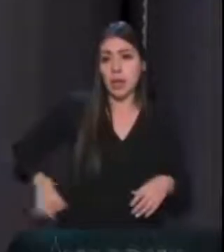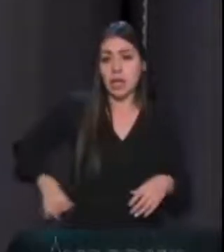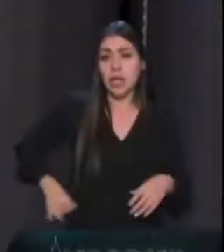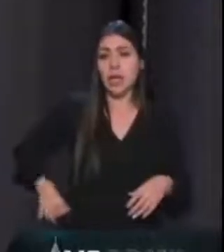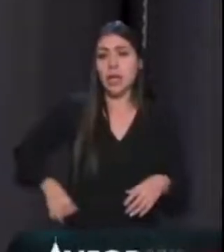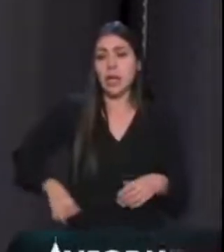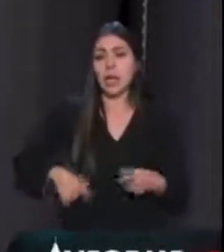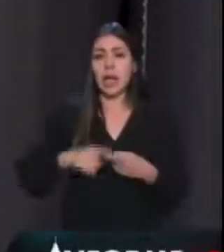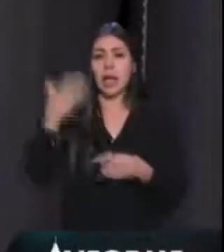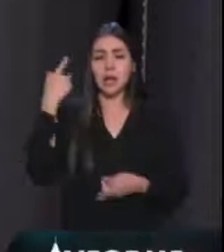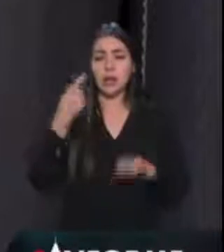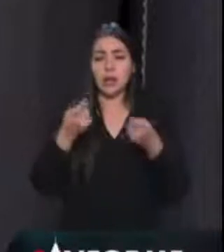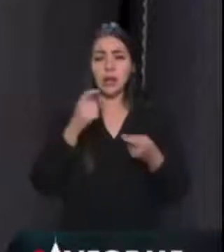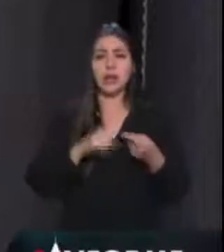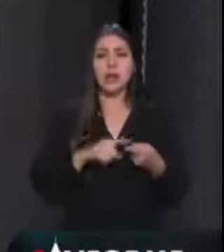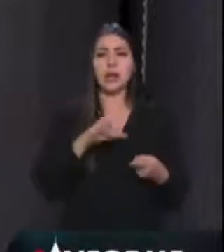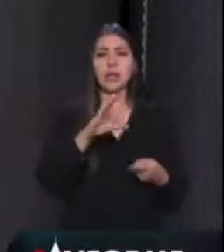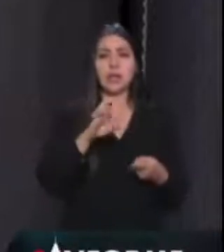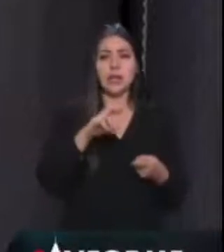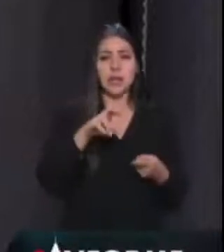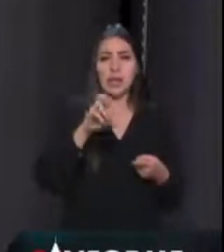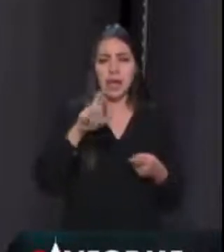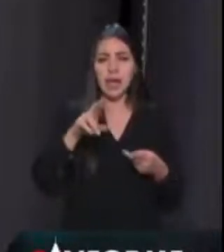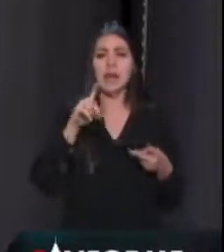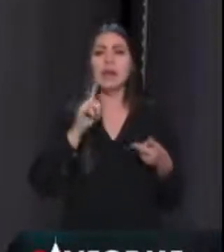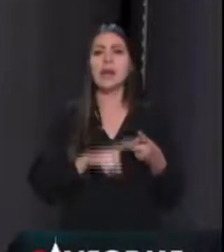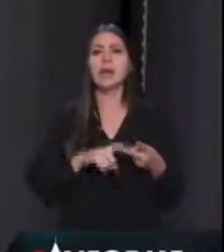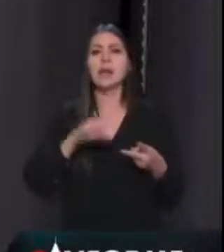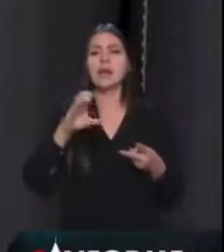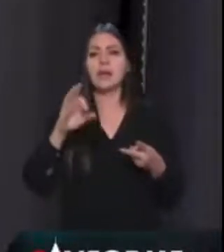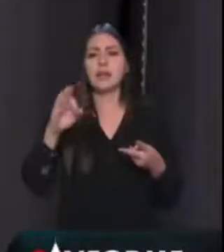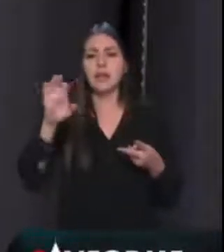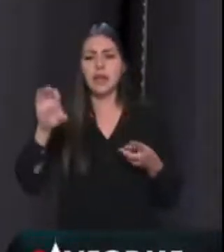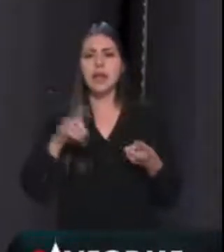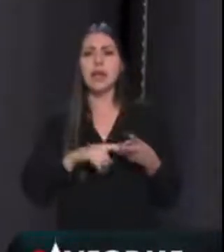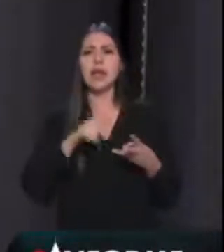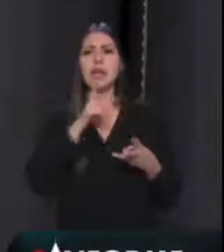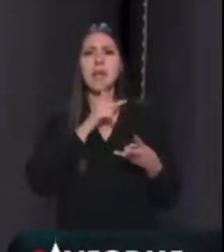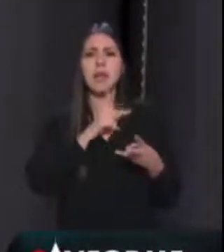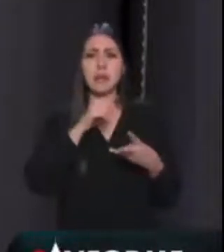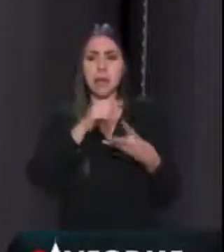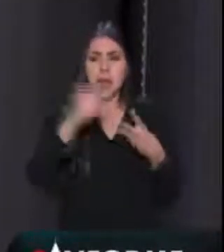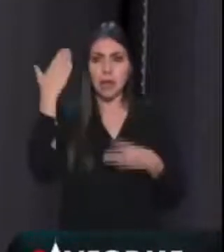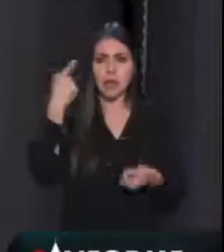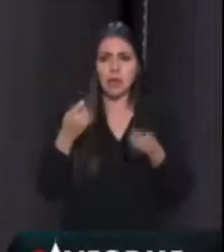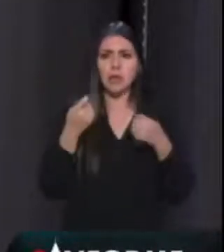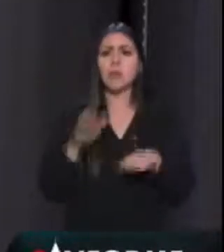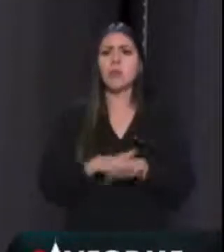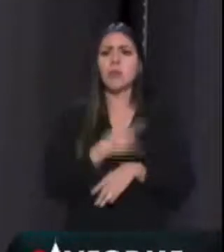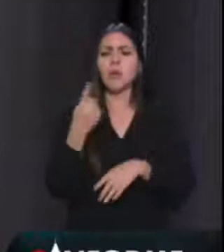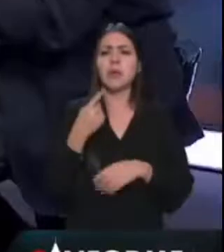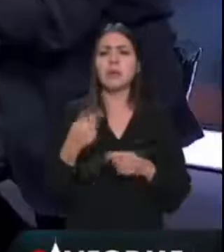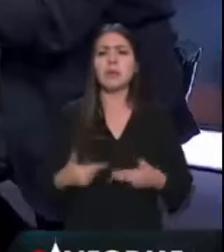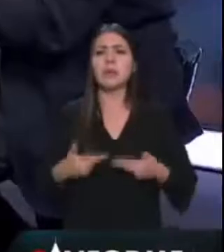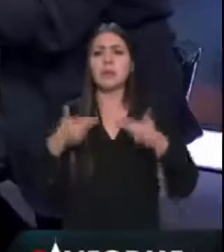CENER, controlaron Comisión Federal, controlaron Pemex, entonces, ¿por qué heredan un país que genera